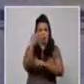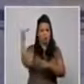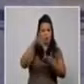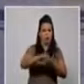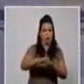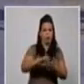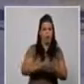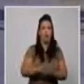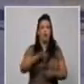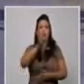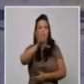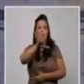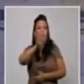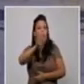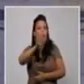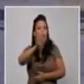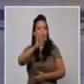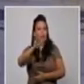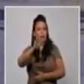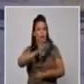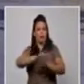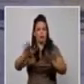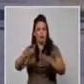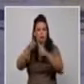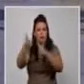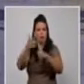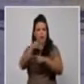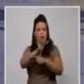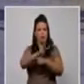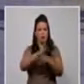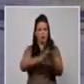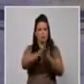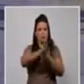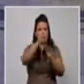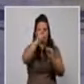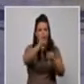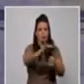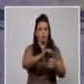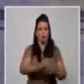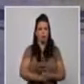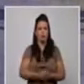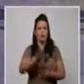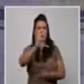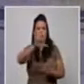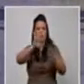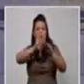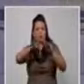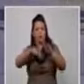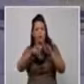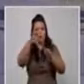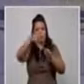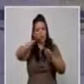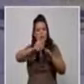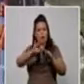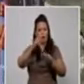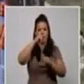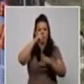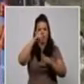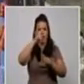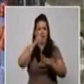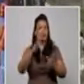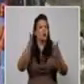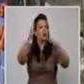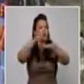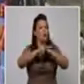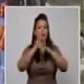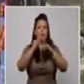mantienen activos. Del total de casos, 5 integran el grupo menores de 18 años y no se reportan pacientes en